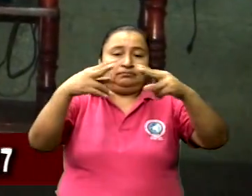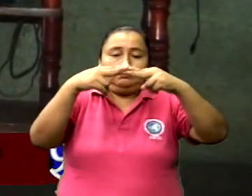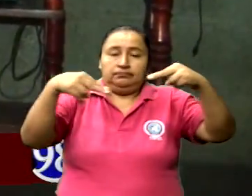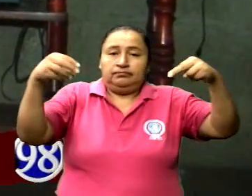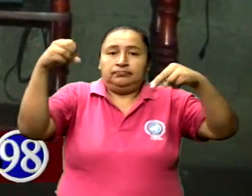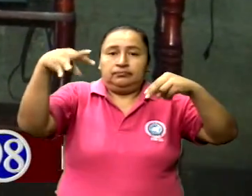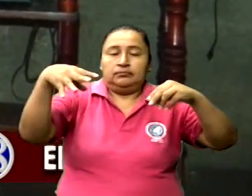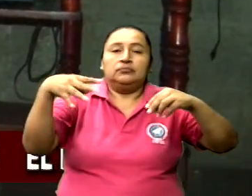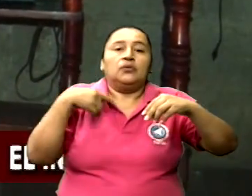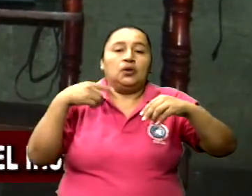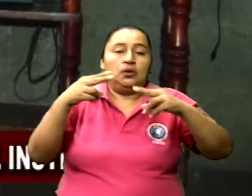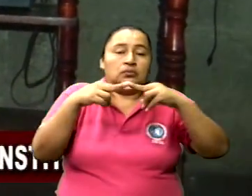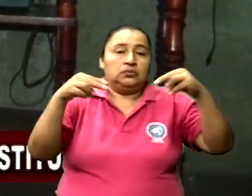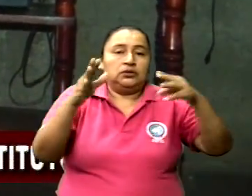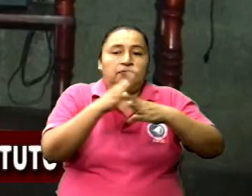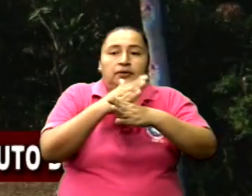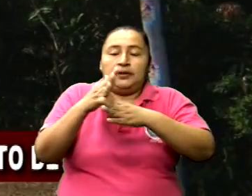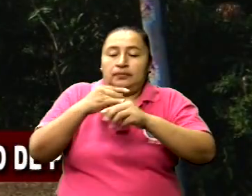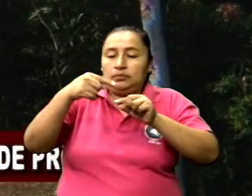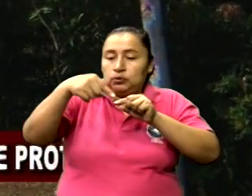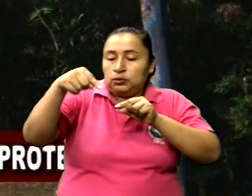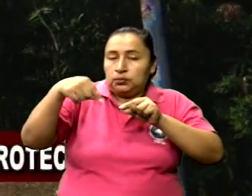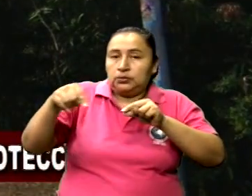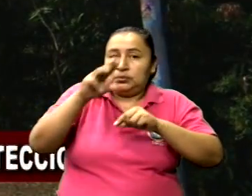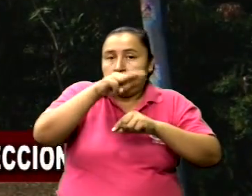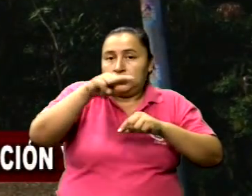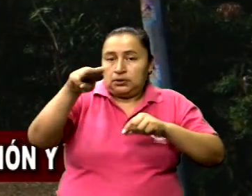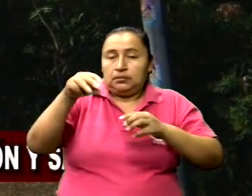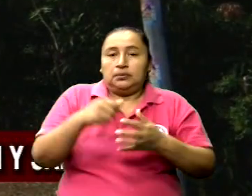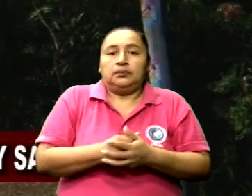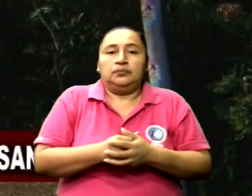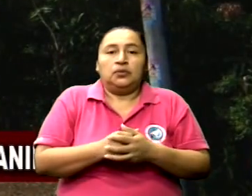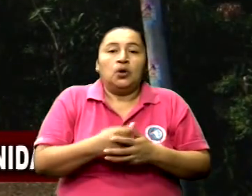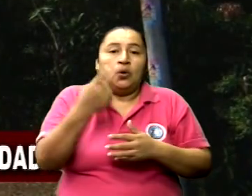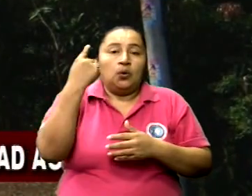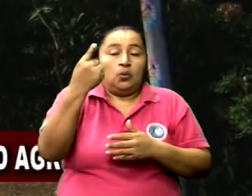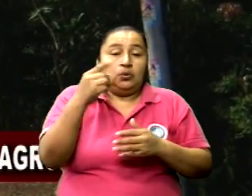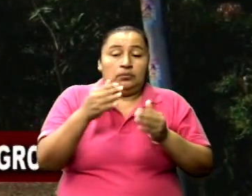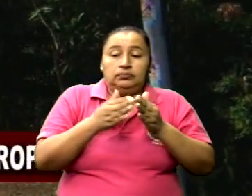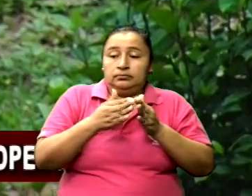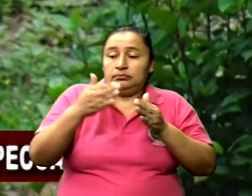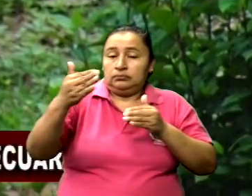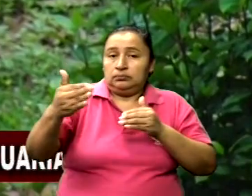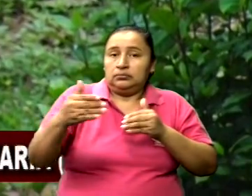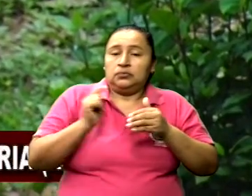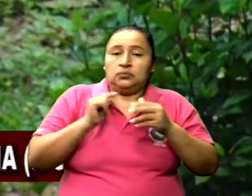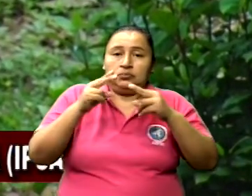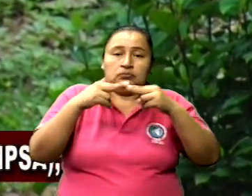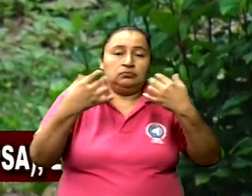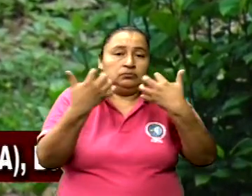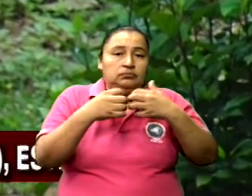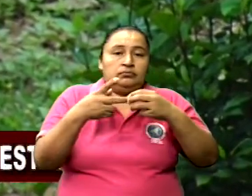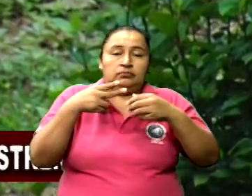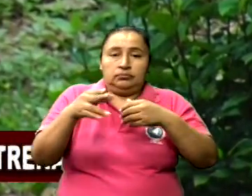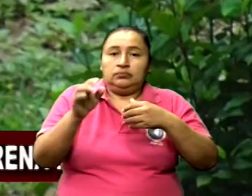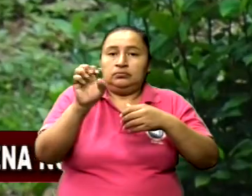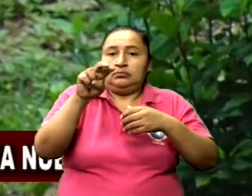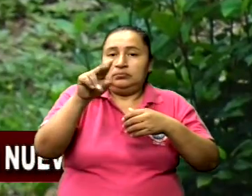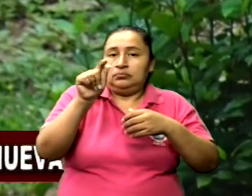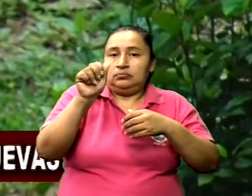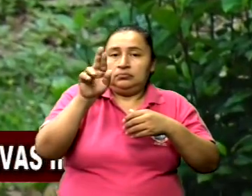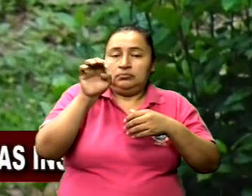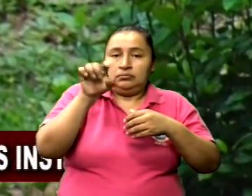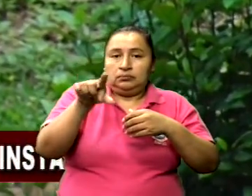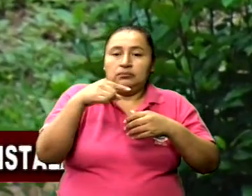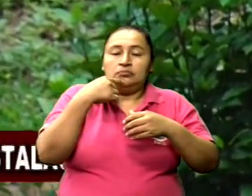de distribución de energía en diferentes municipios de Matagalpa. Uno de los tramos inaugurados por la Empresa Nacional de Transmisión